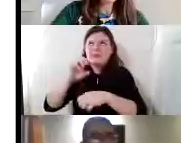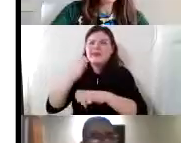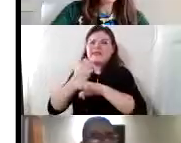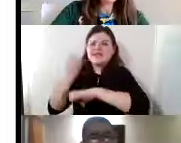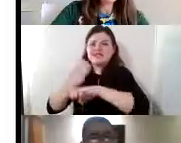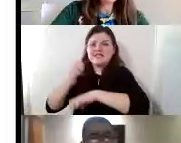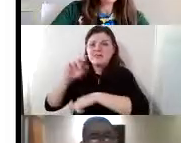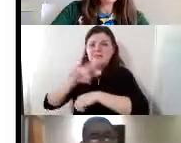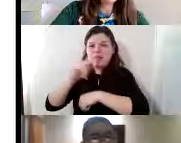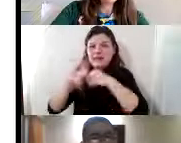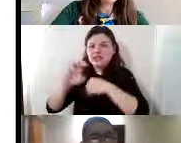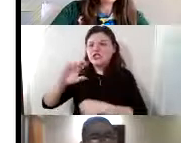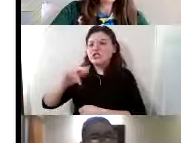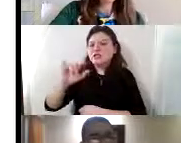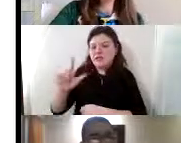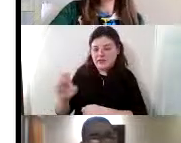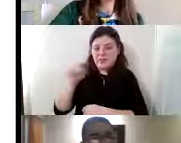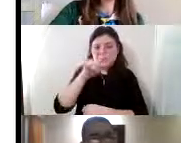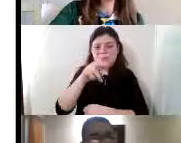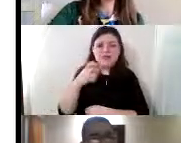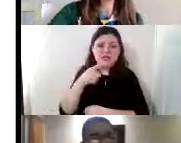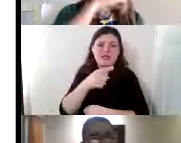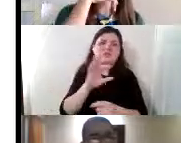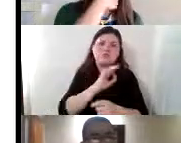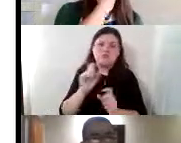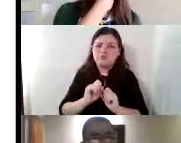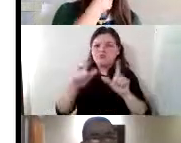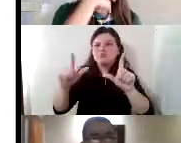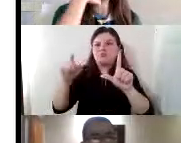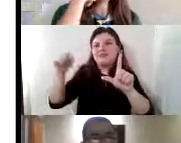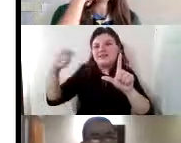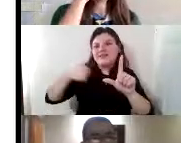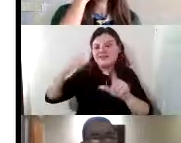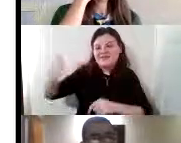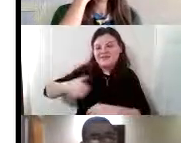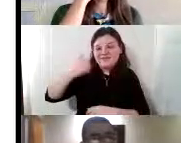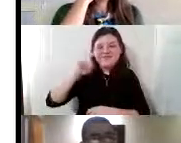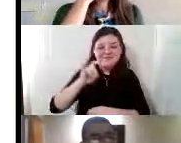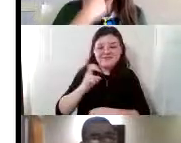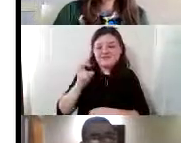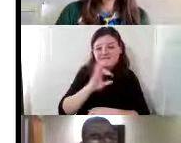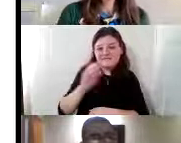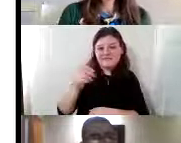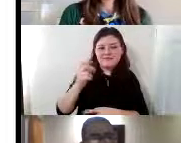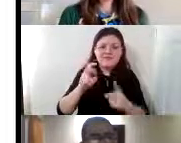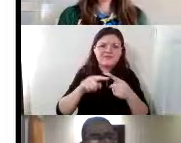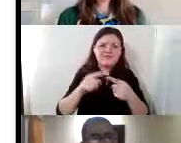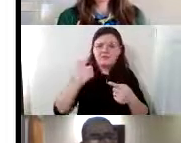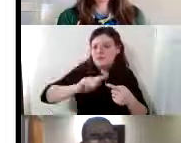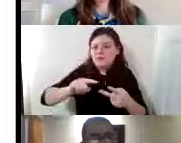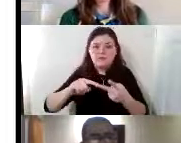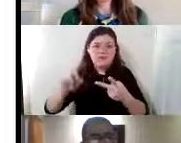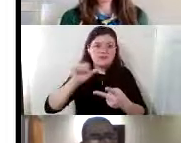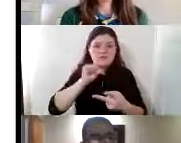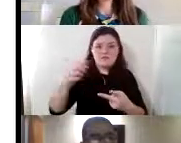que vemos aquí, y pues la intención es compartir o hablar sobre el abuso sexual. Sí, el decir no me gusta, no me toques, no lo